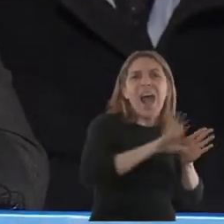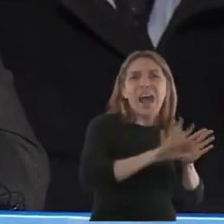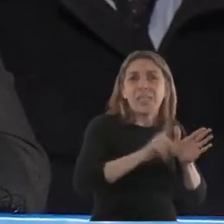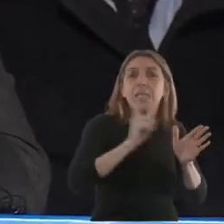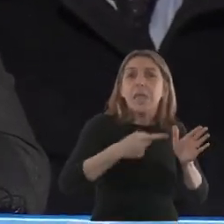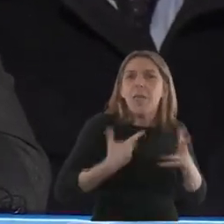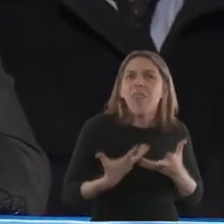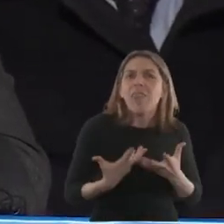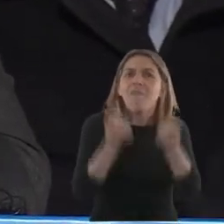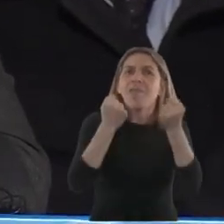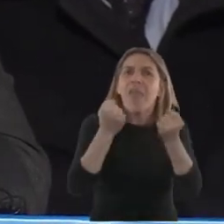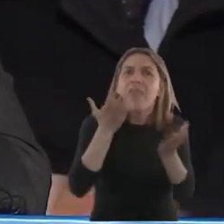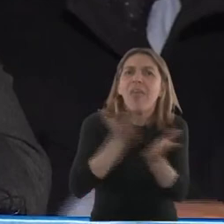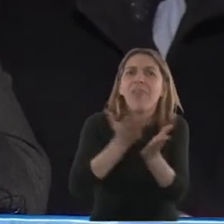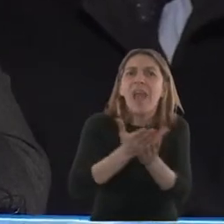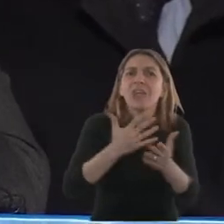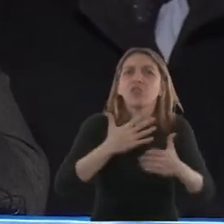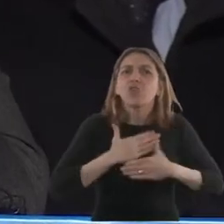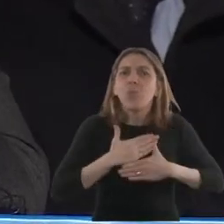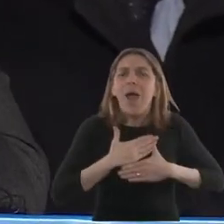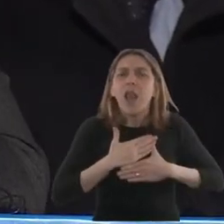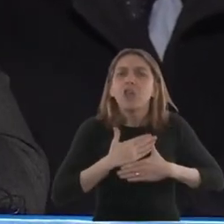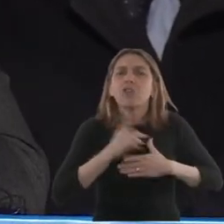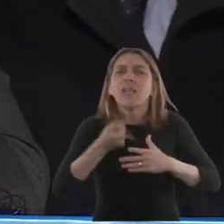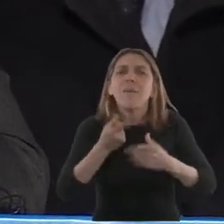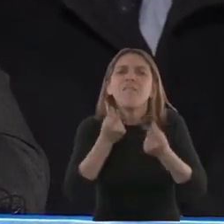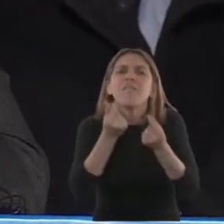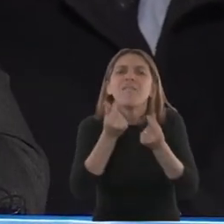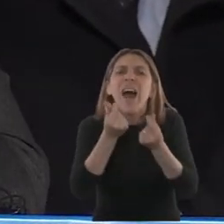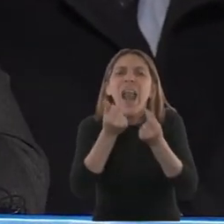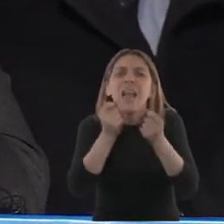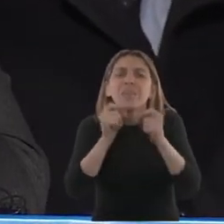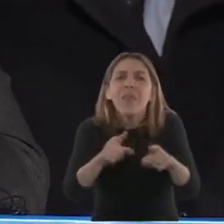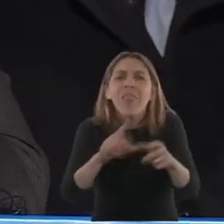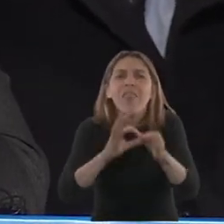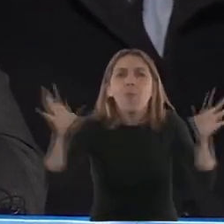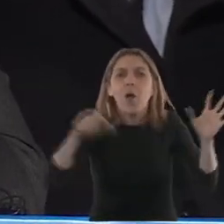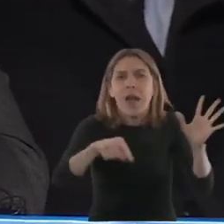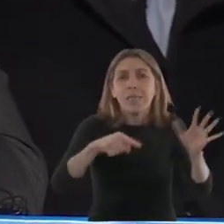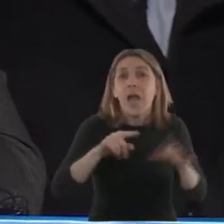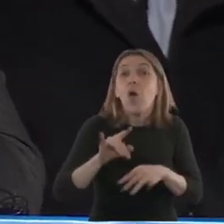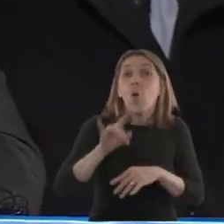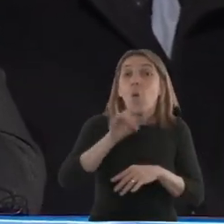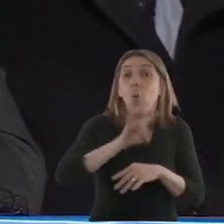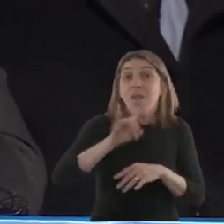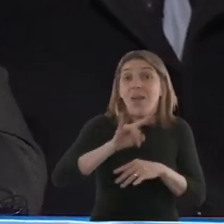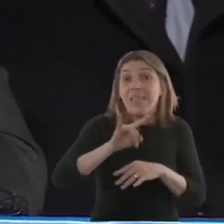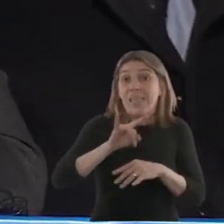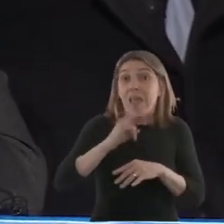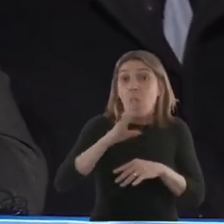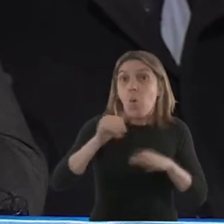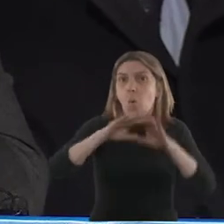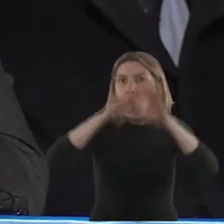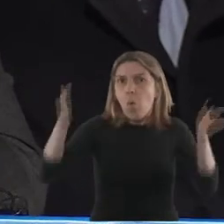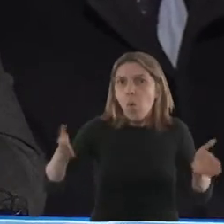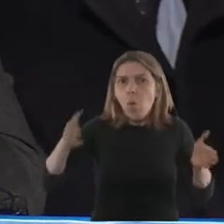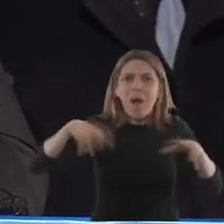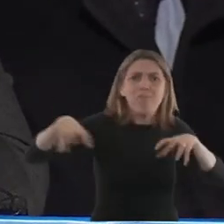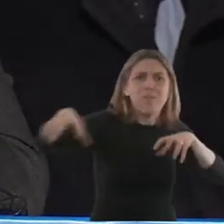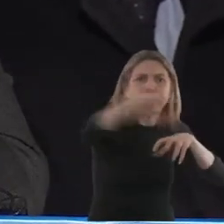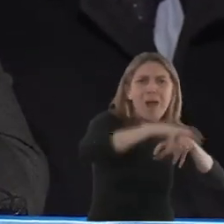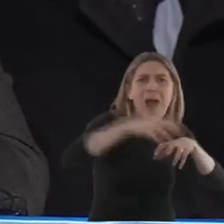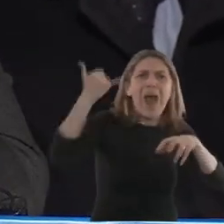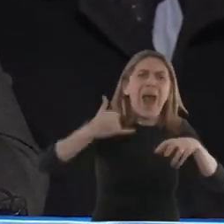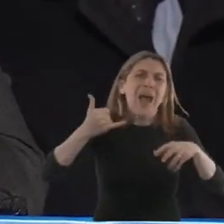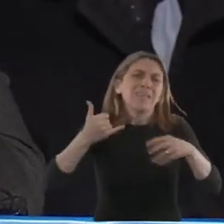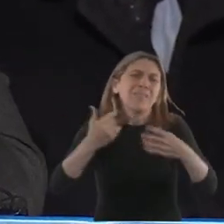los derechos humanos y de los valores democráticos. Universidad que ha visto que en sus aulas se han formado miles